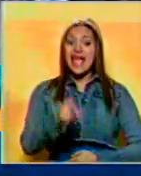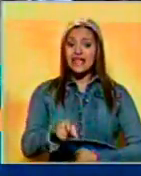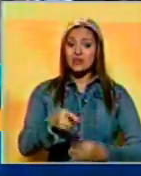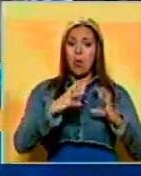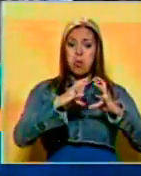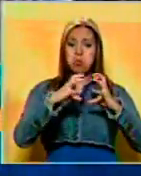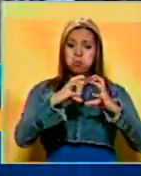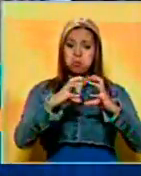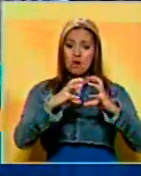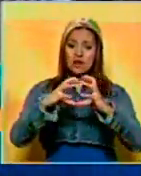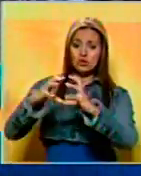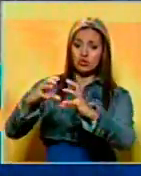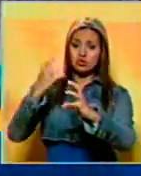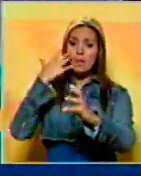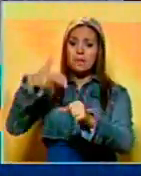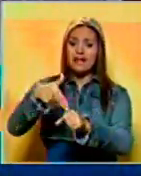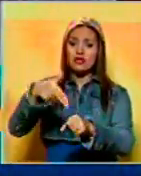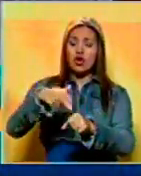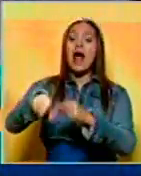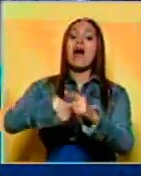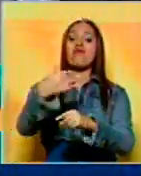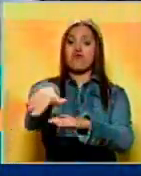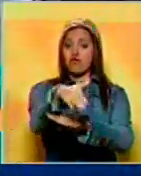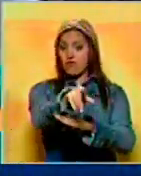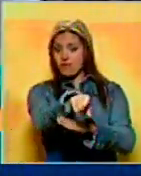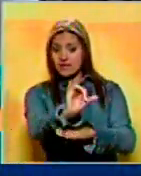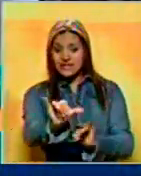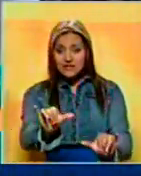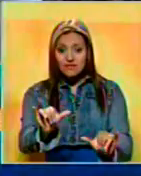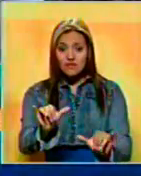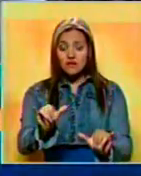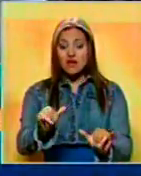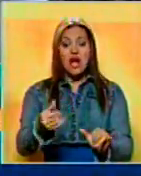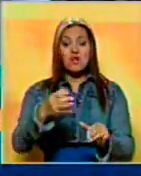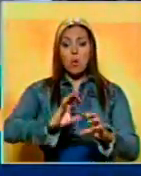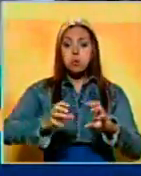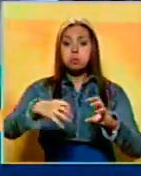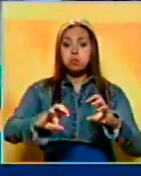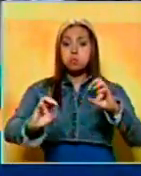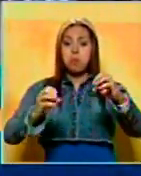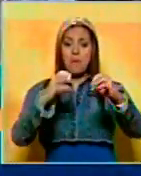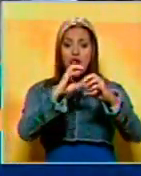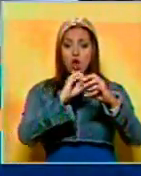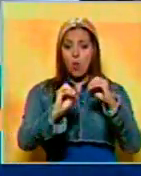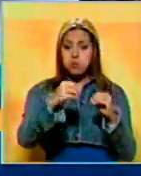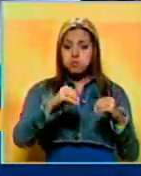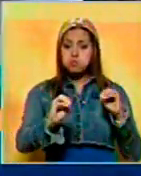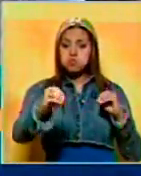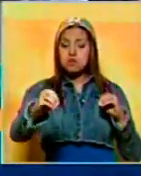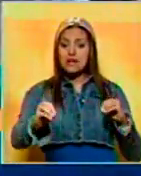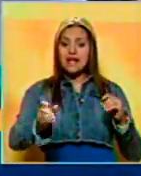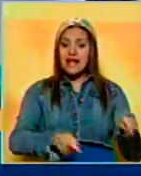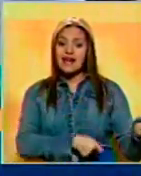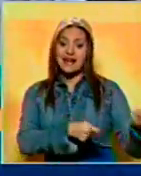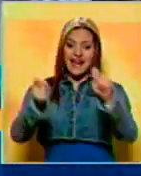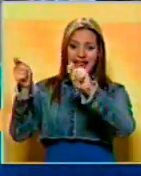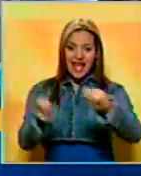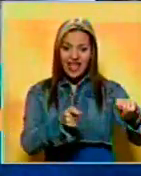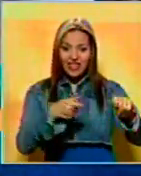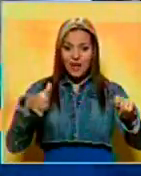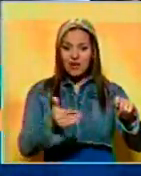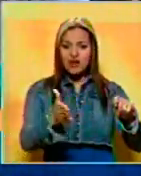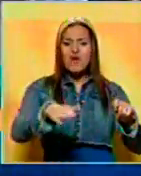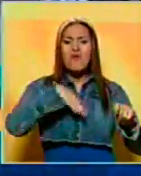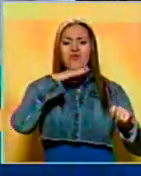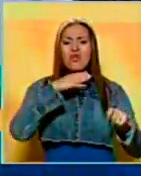que arruman en la orilla y allá afuera, eso anda así, pura pelota, y entonces la red se embarran todo de petróleo,